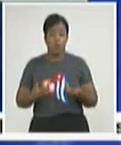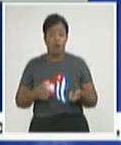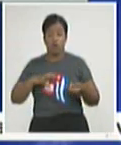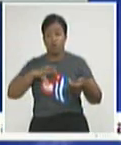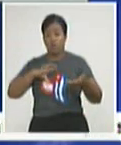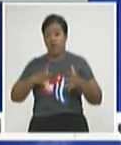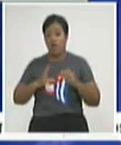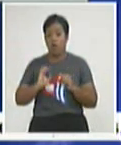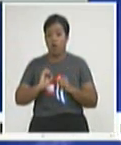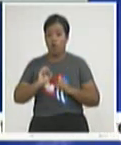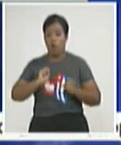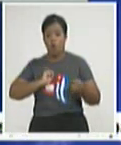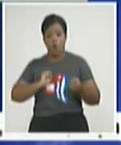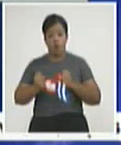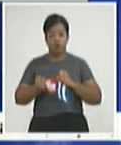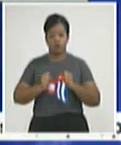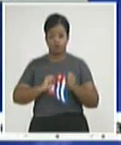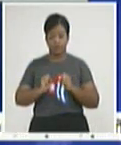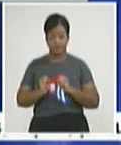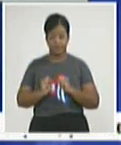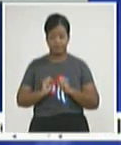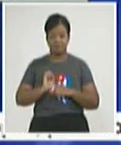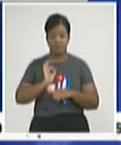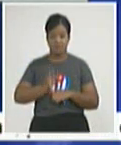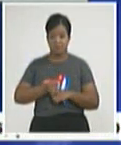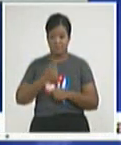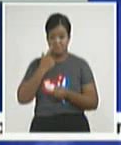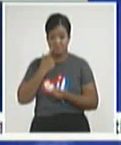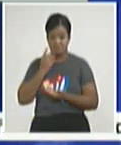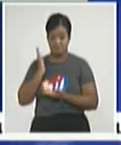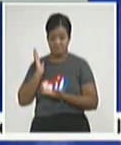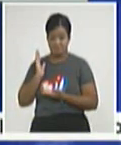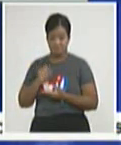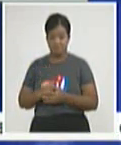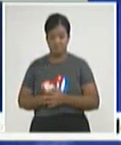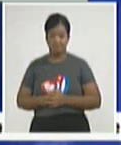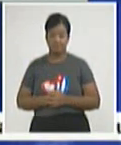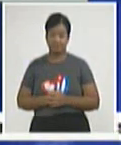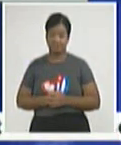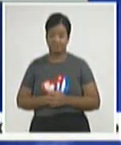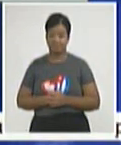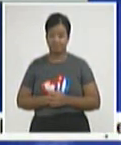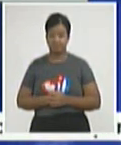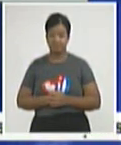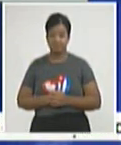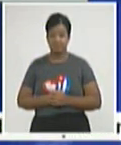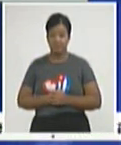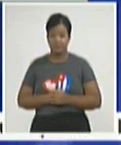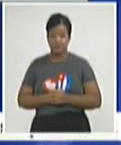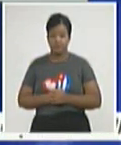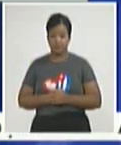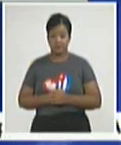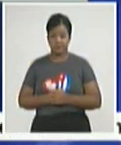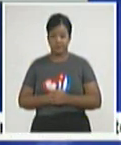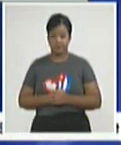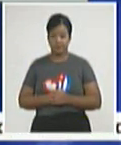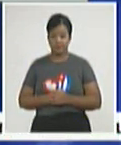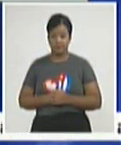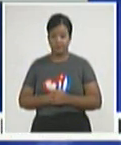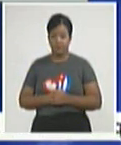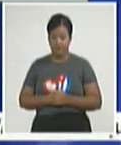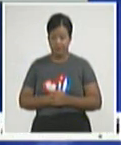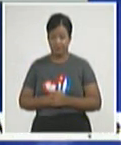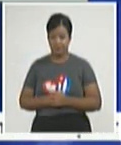un control de la pandemia en los últimos días, en las últimas semanas. Por encima de la media